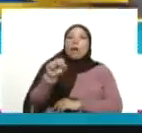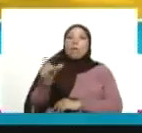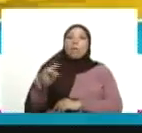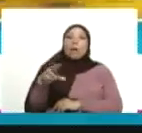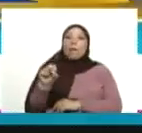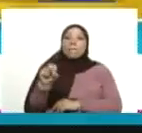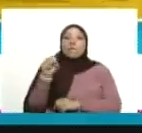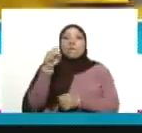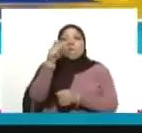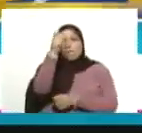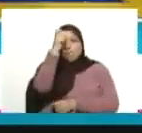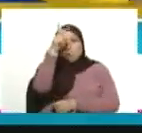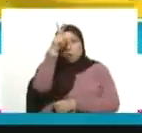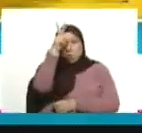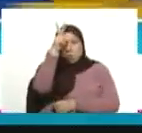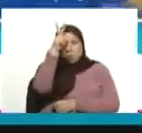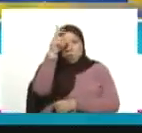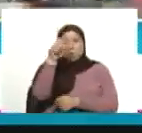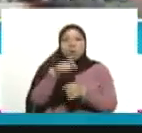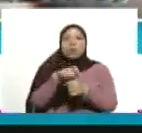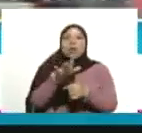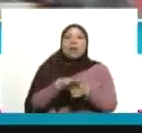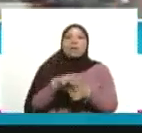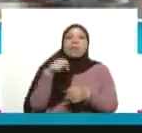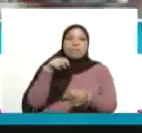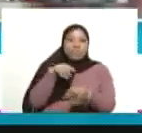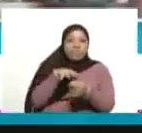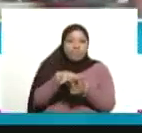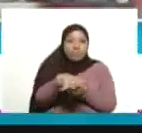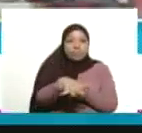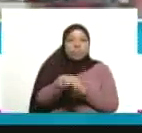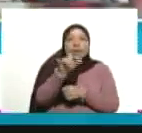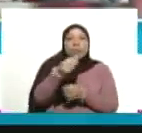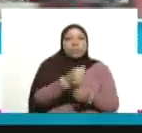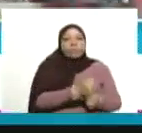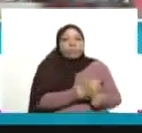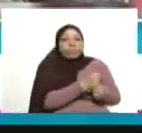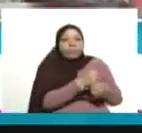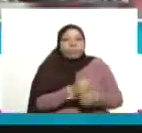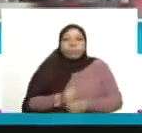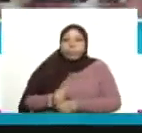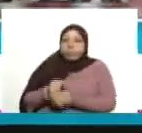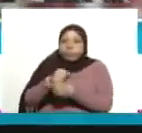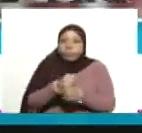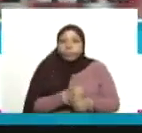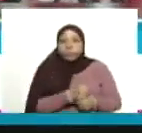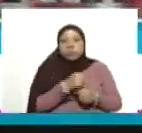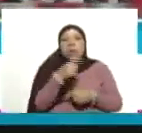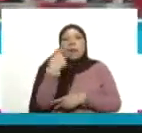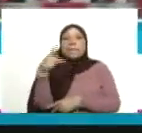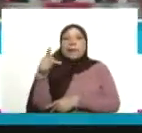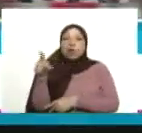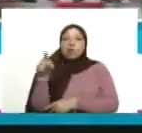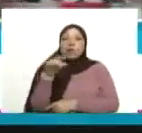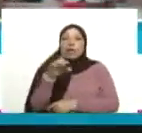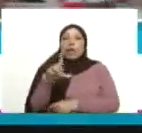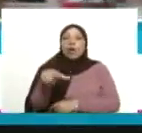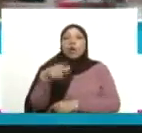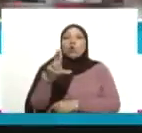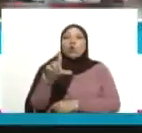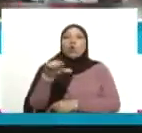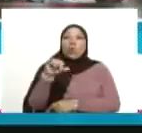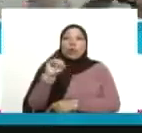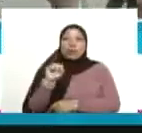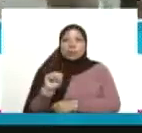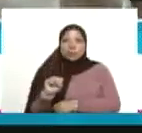Uromaco, en Del Tamacuro, en Tucupita, parroquia Leonardo Ruiz Pineda de Tucupita, en